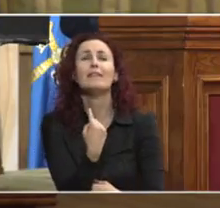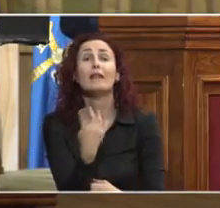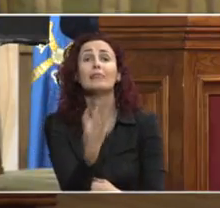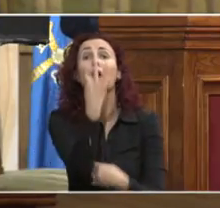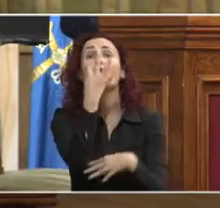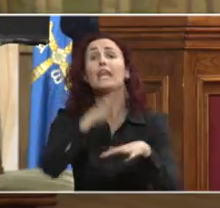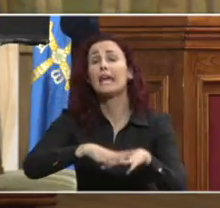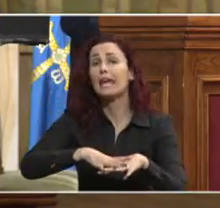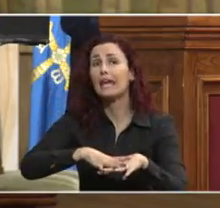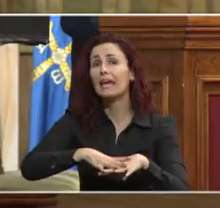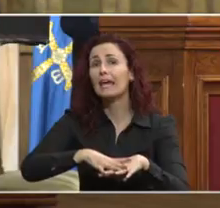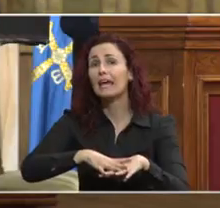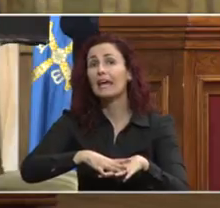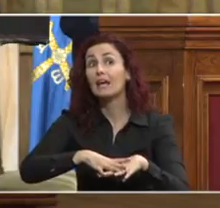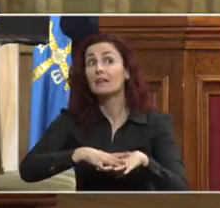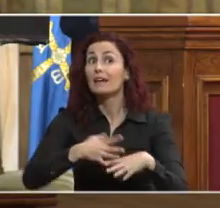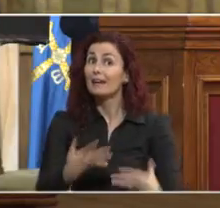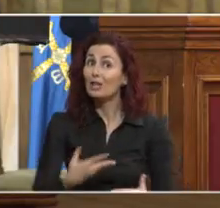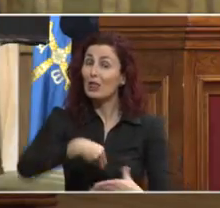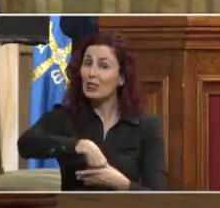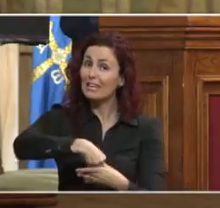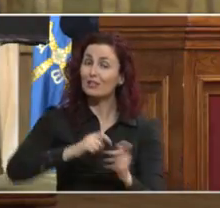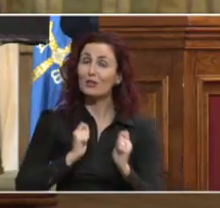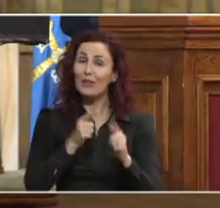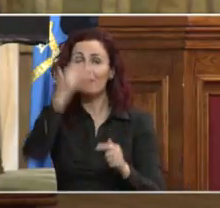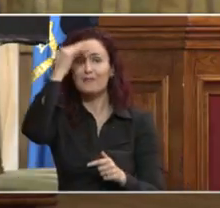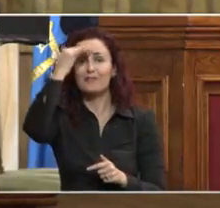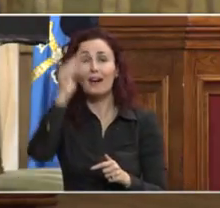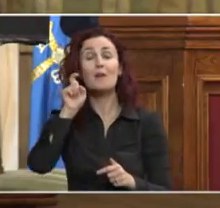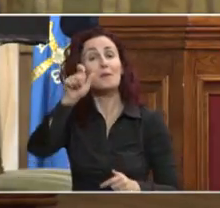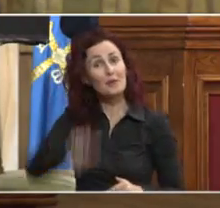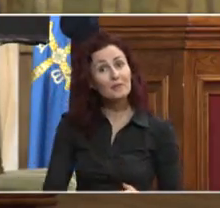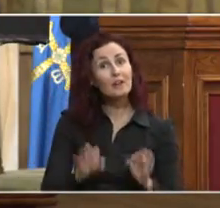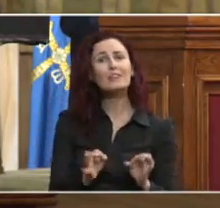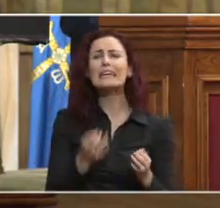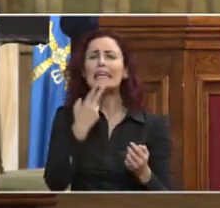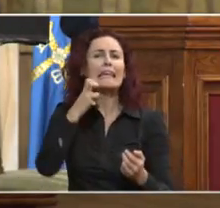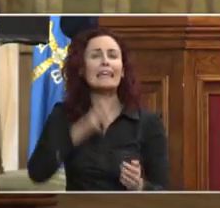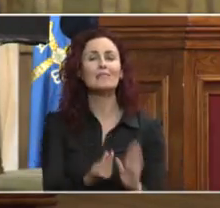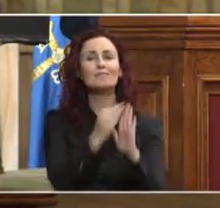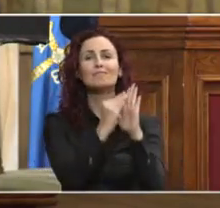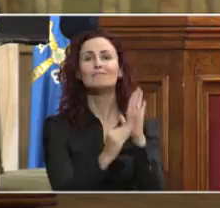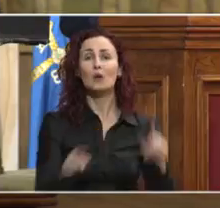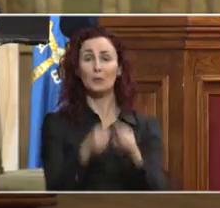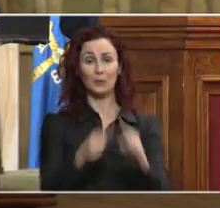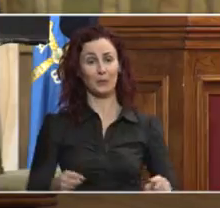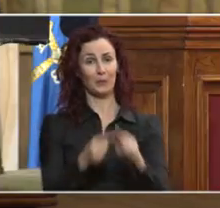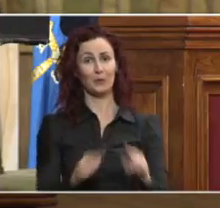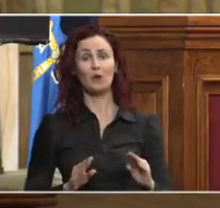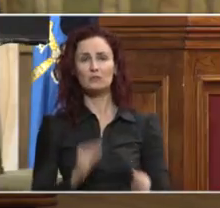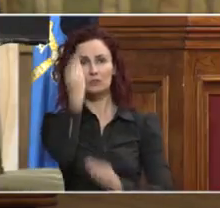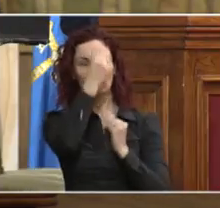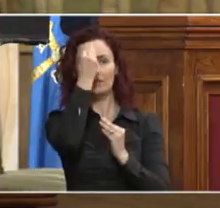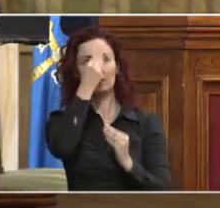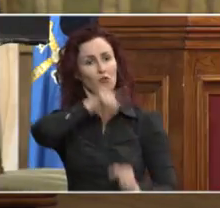Tales». Entre las inestimables aportaciones filosóficas de Mastro Piero está la de incluir en sus composiciones alguna